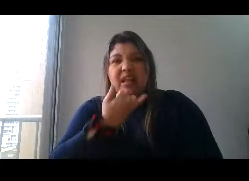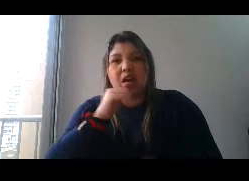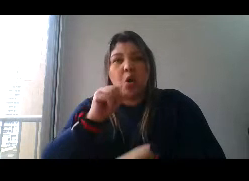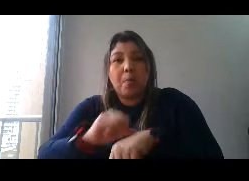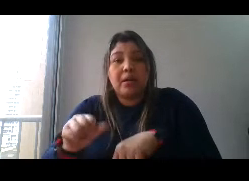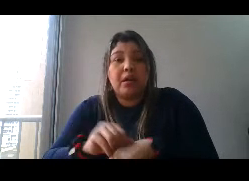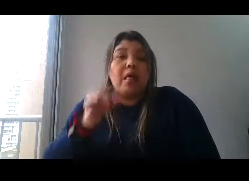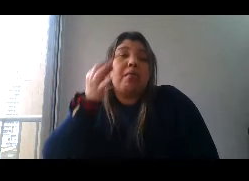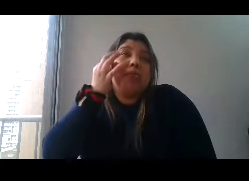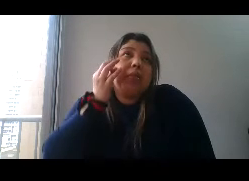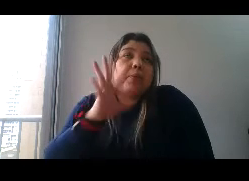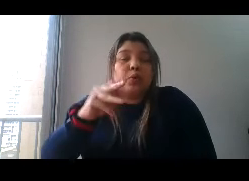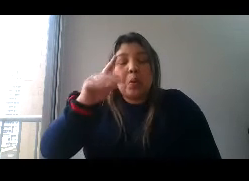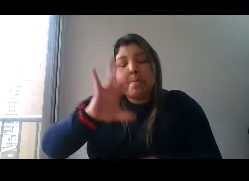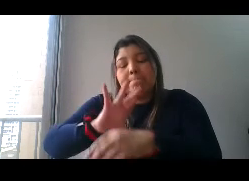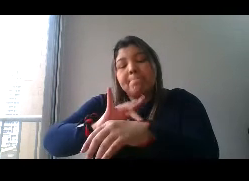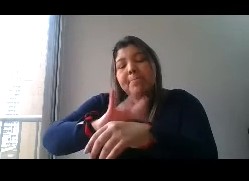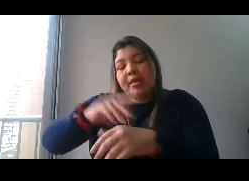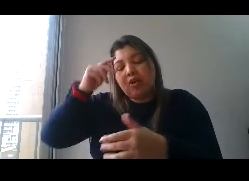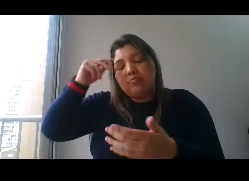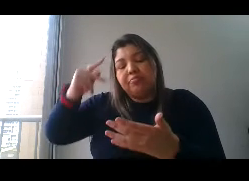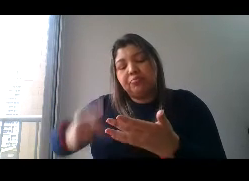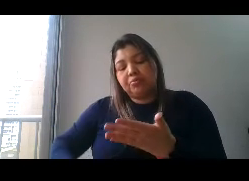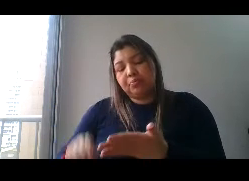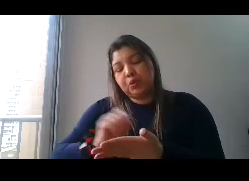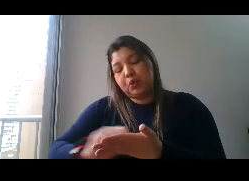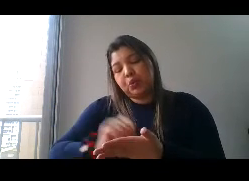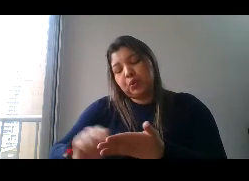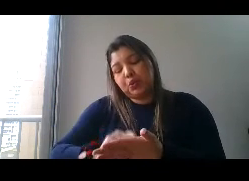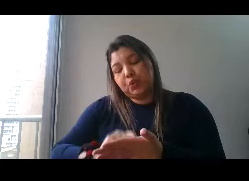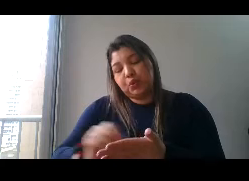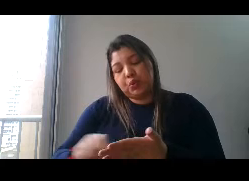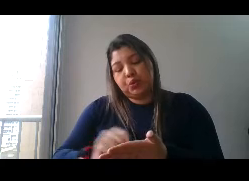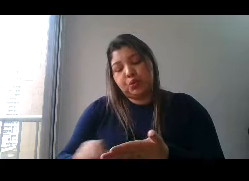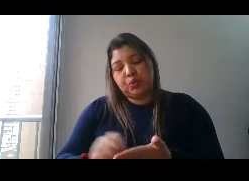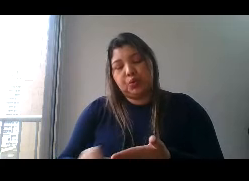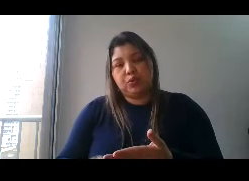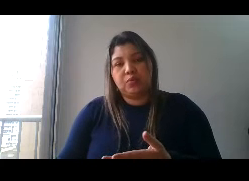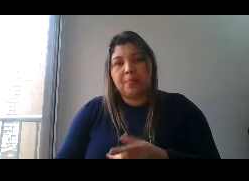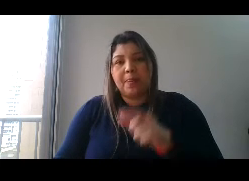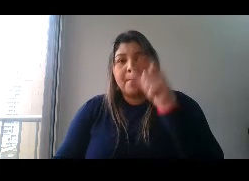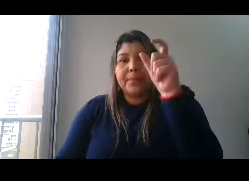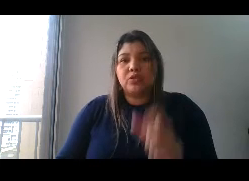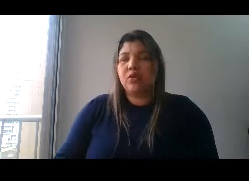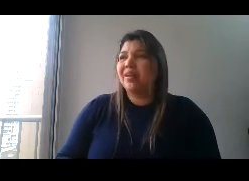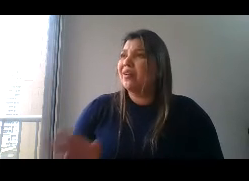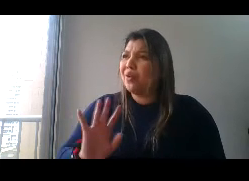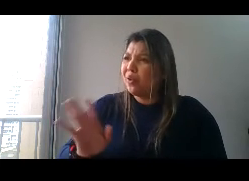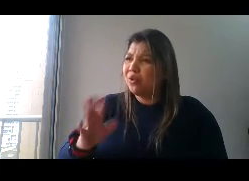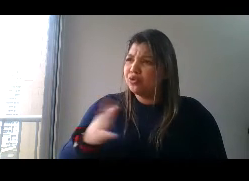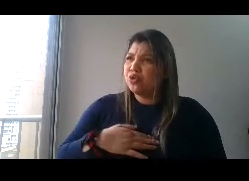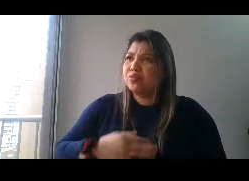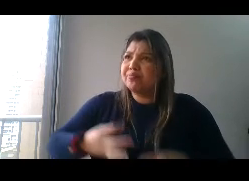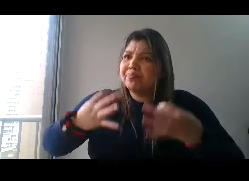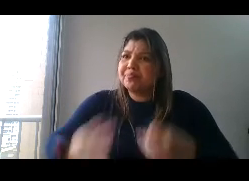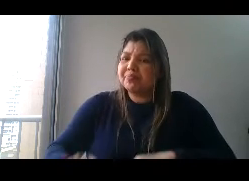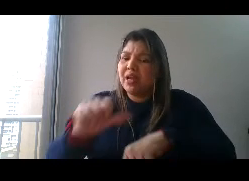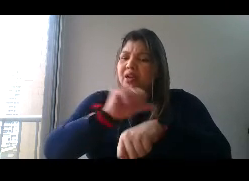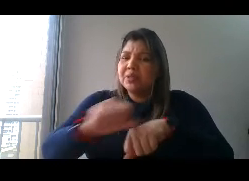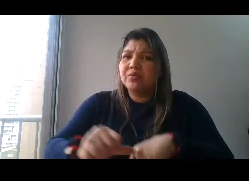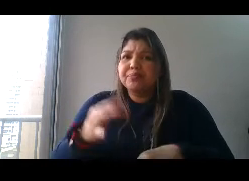escrito en la historia clínica, pero le preguntas al paciente y el paciente dice, oye, no, es que a mí me van a operar es el riñón derecho, pero aquí es el